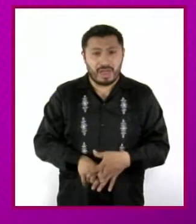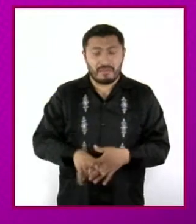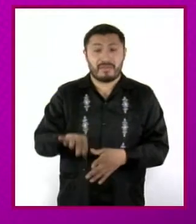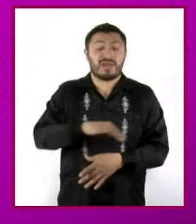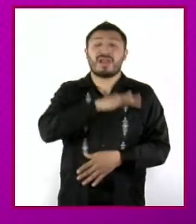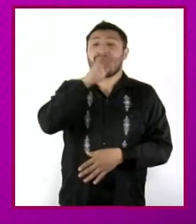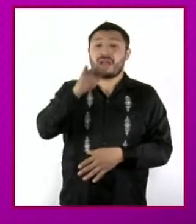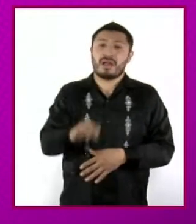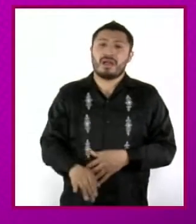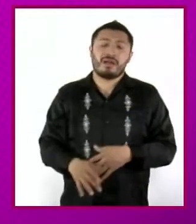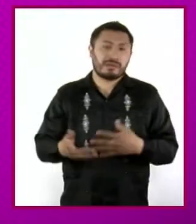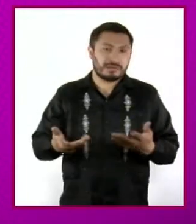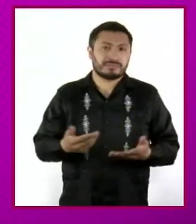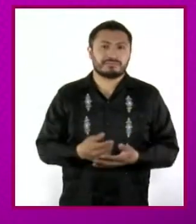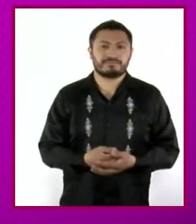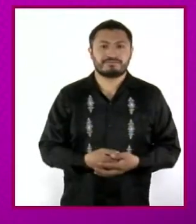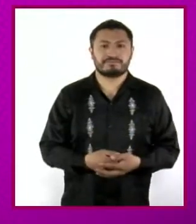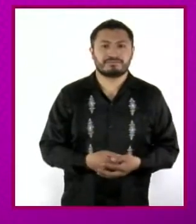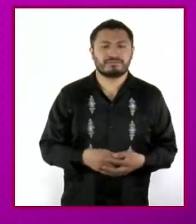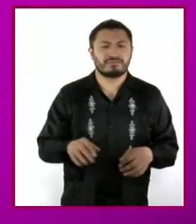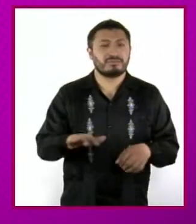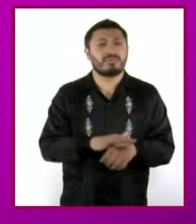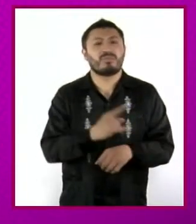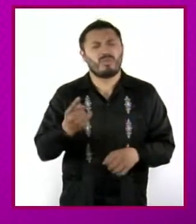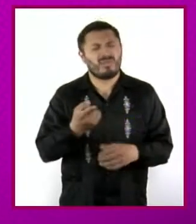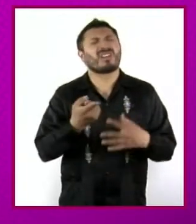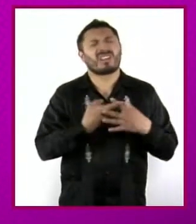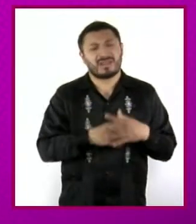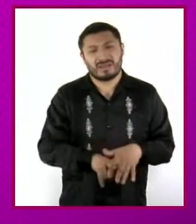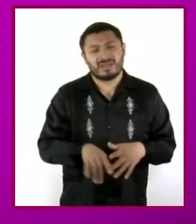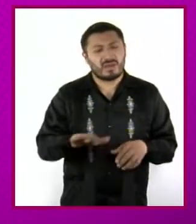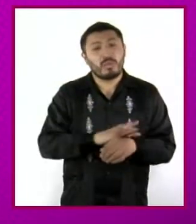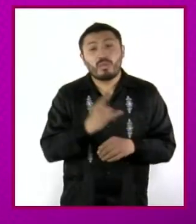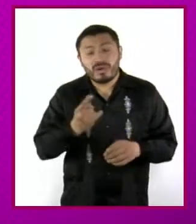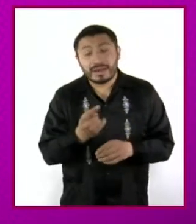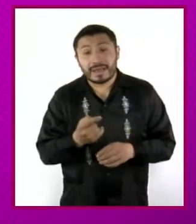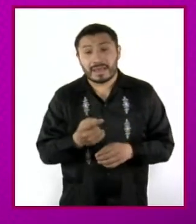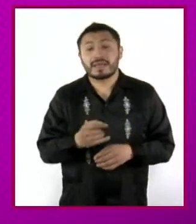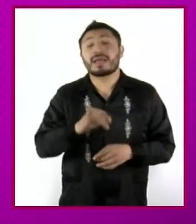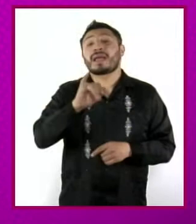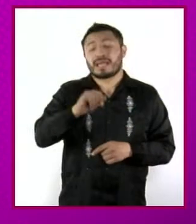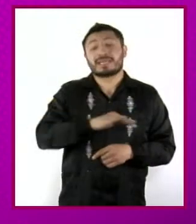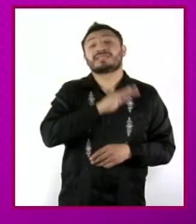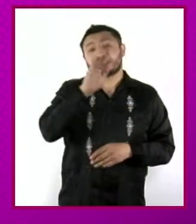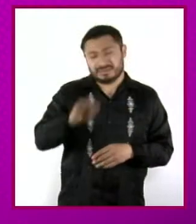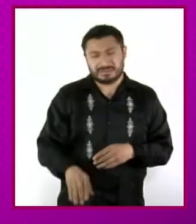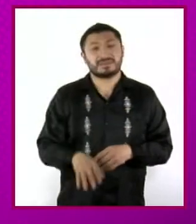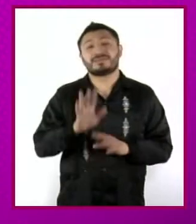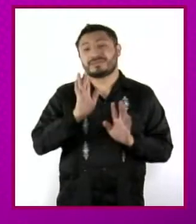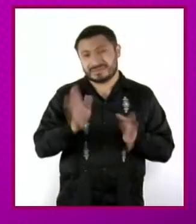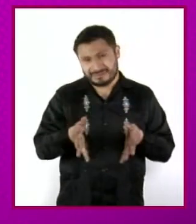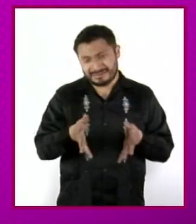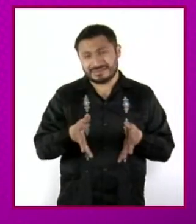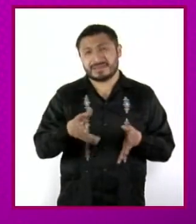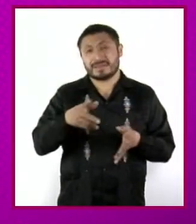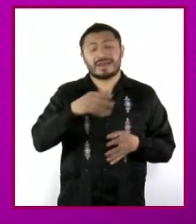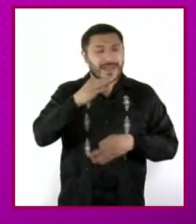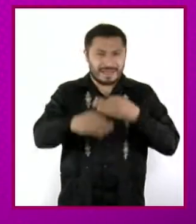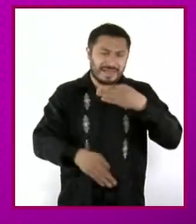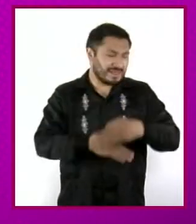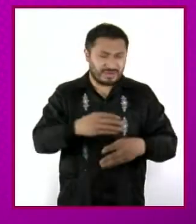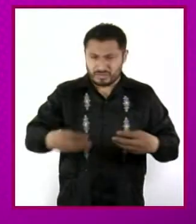muerte. ¿Por qué digo del inicio de la muerte? A pesar de que la muerte sucede a todos los seres